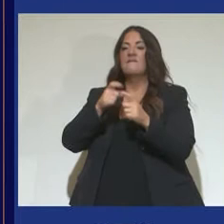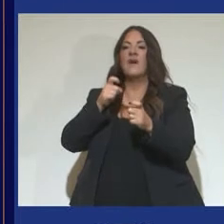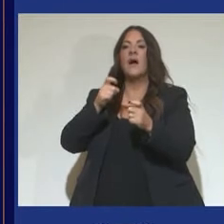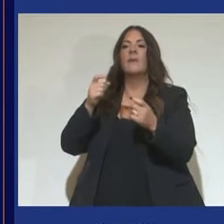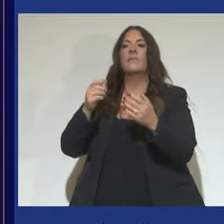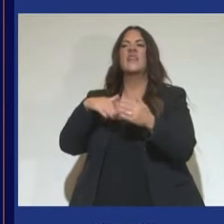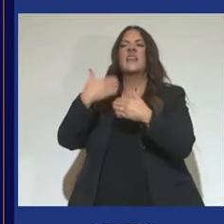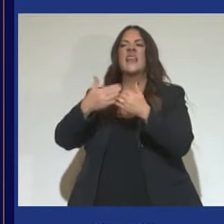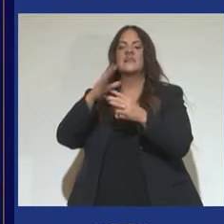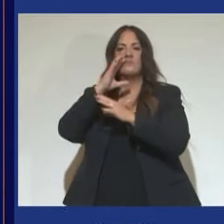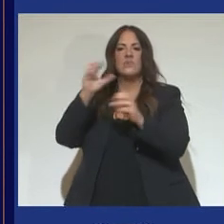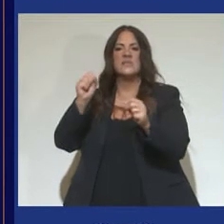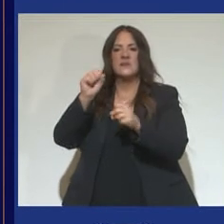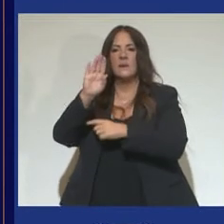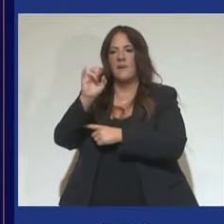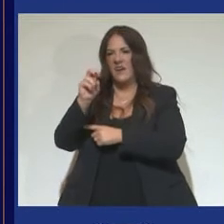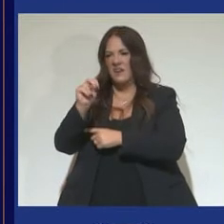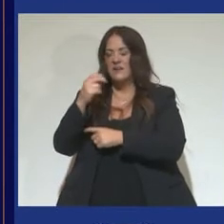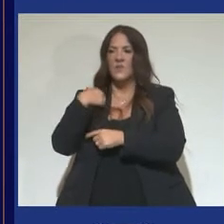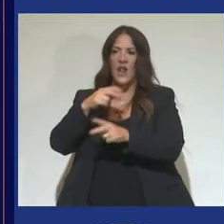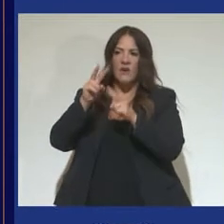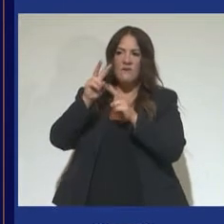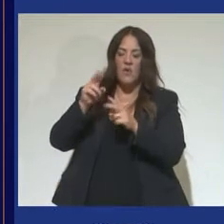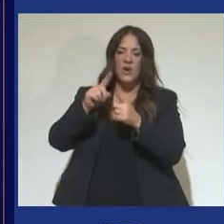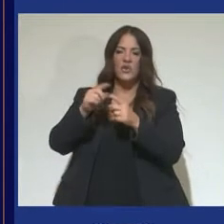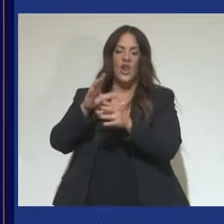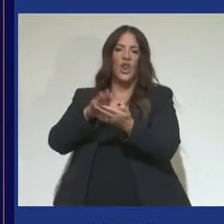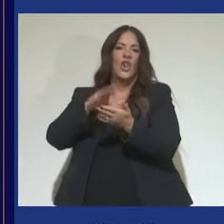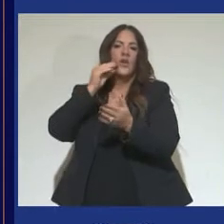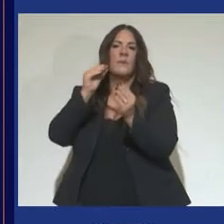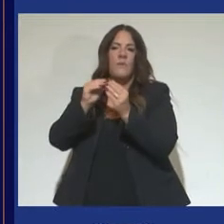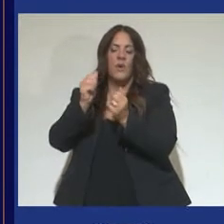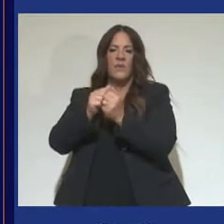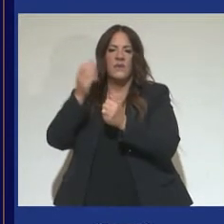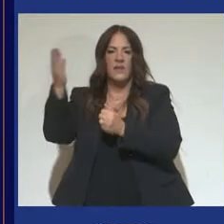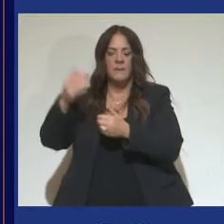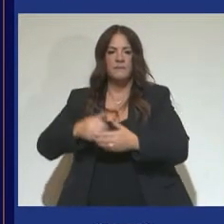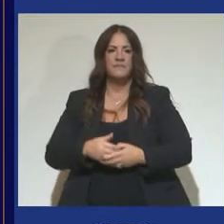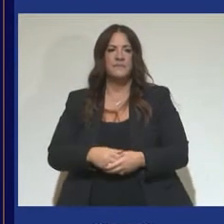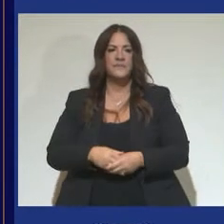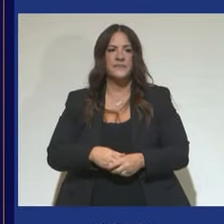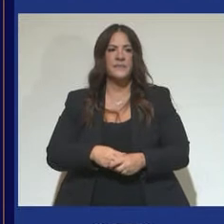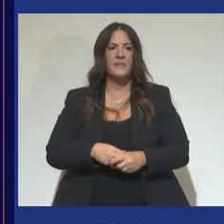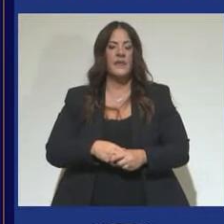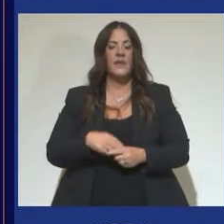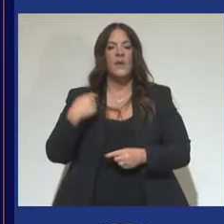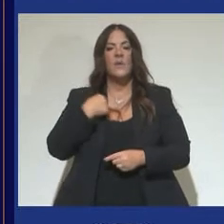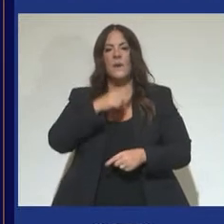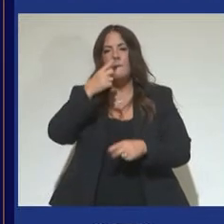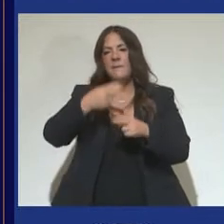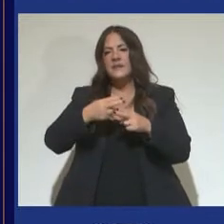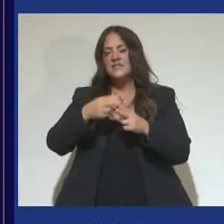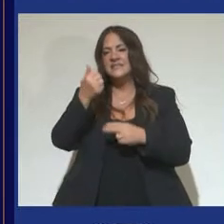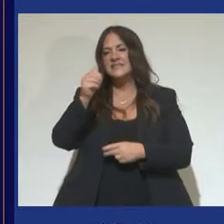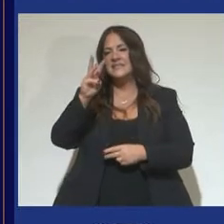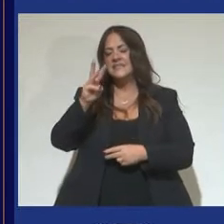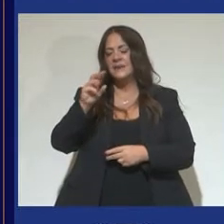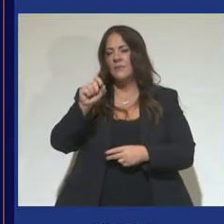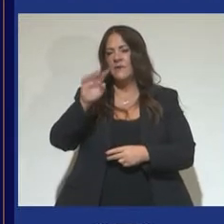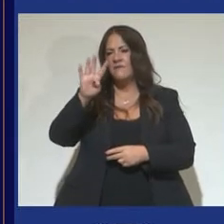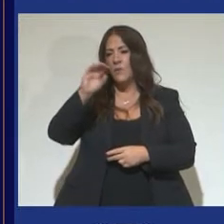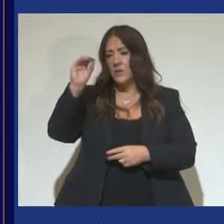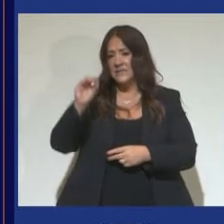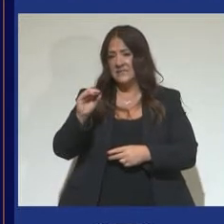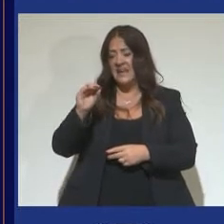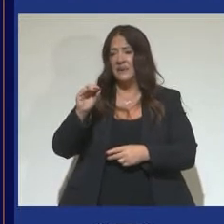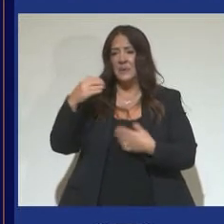con él con el presidente by de él estará mucho más que dispuesto a discutir esto con nosotros mencionamos el